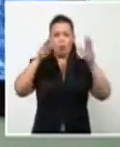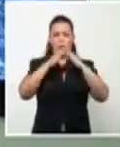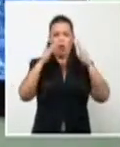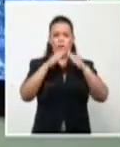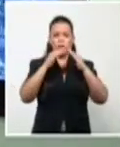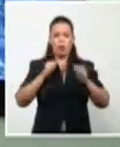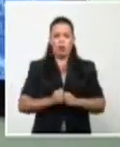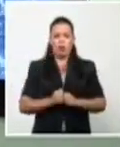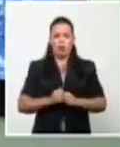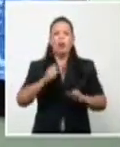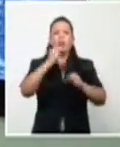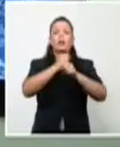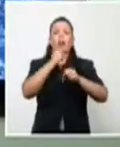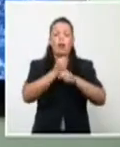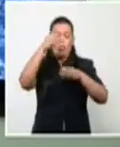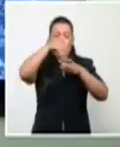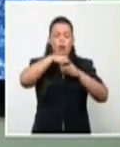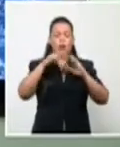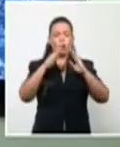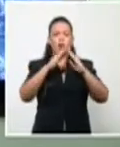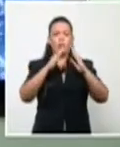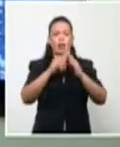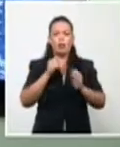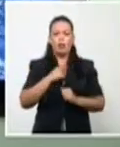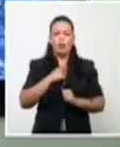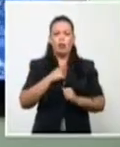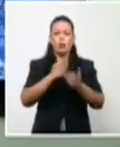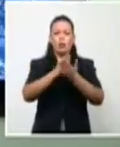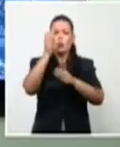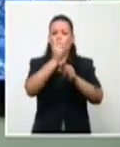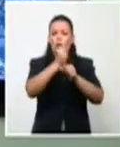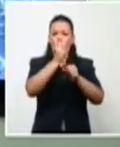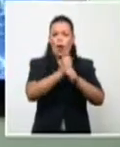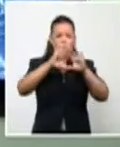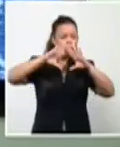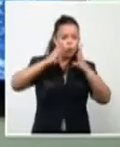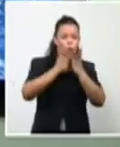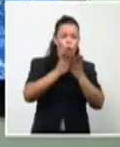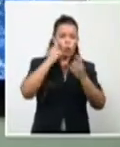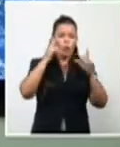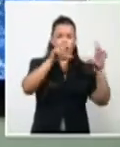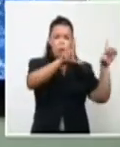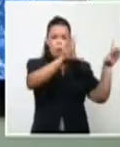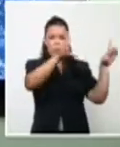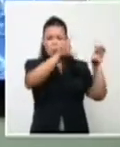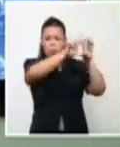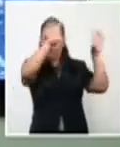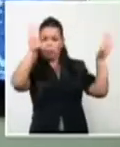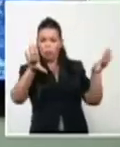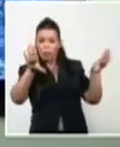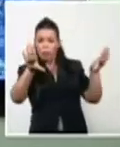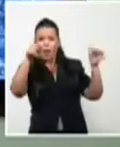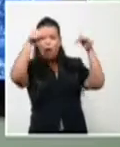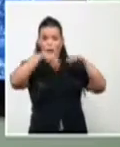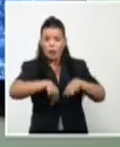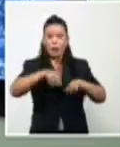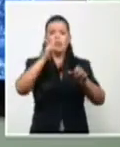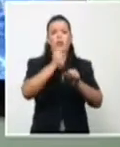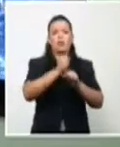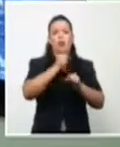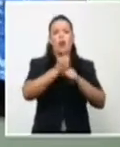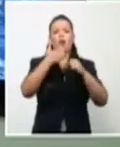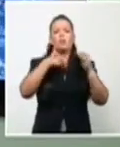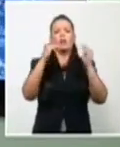mi programa de televisión El Tiempo en el Caribe en casa. Y recuerde usted que esta es una